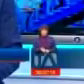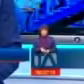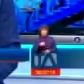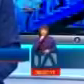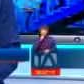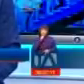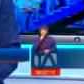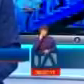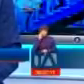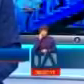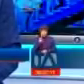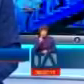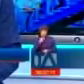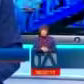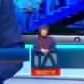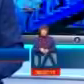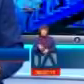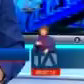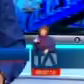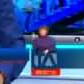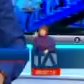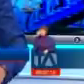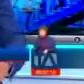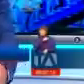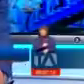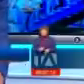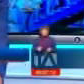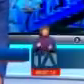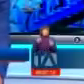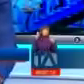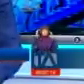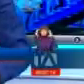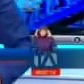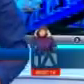de tensión, como estamos viendo, porque todavía no hay una situación clara de lo que sigue ocurriendo.